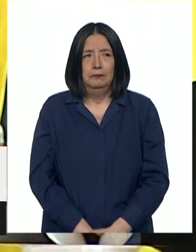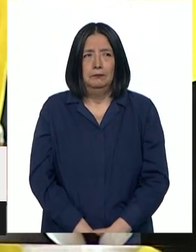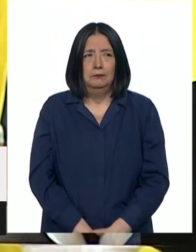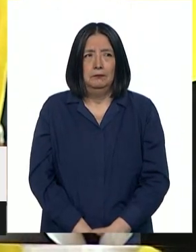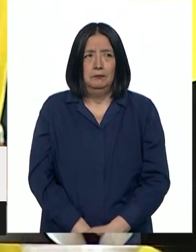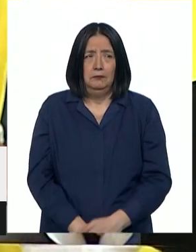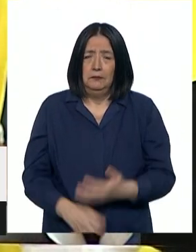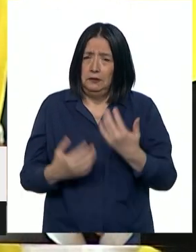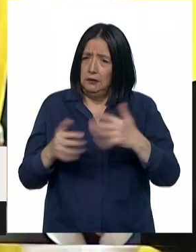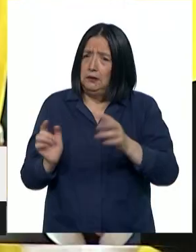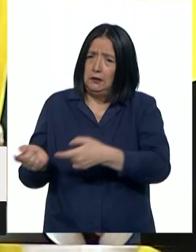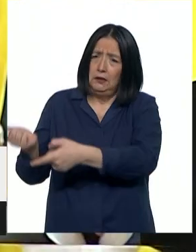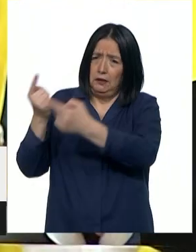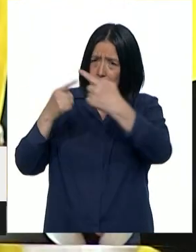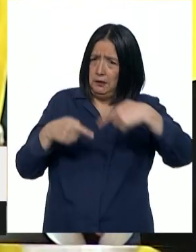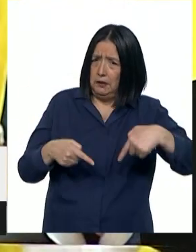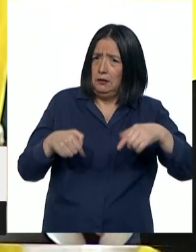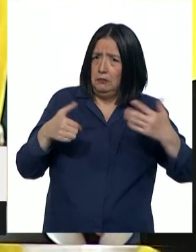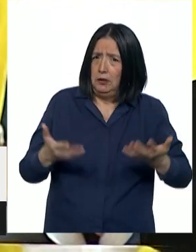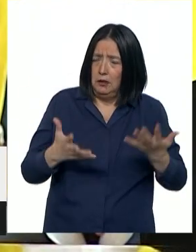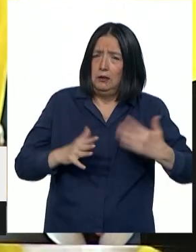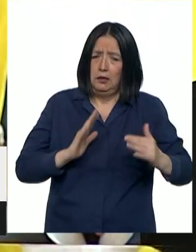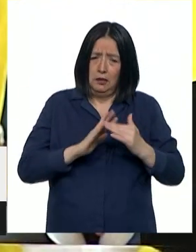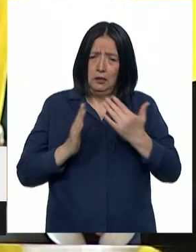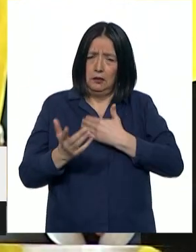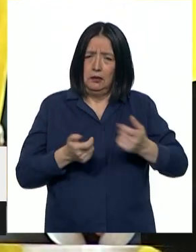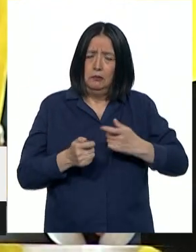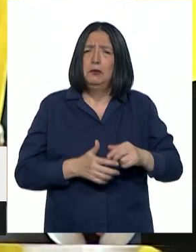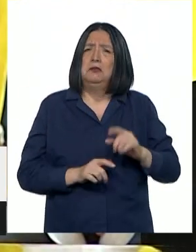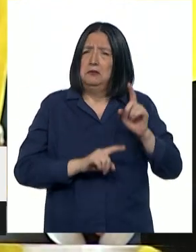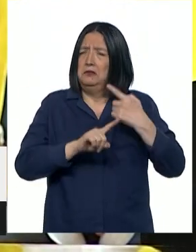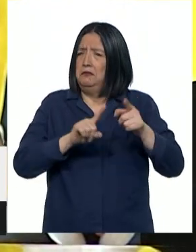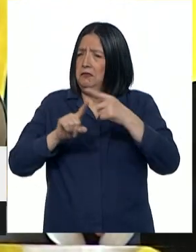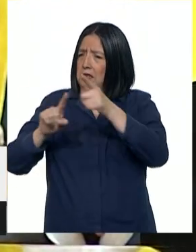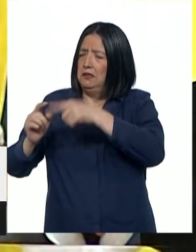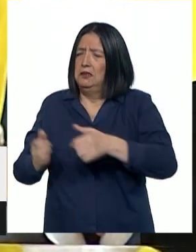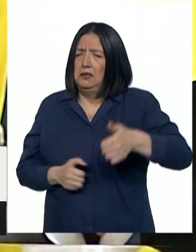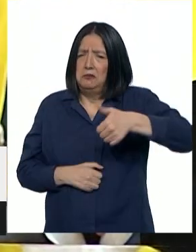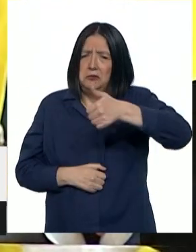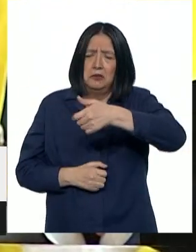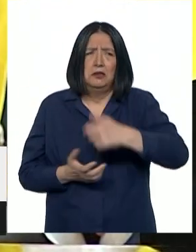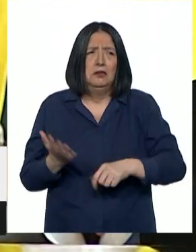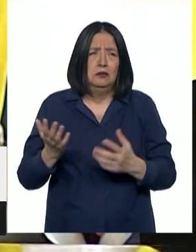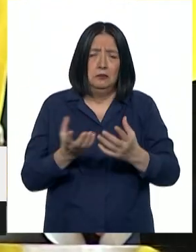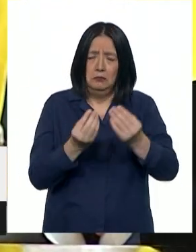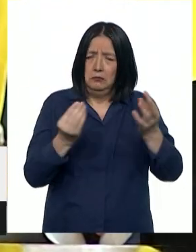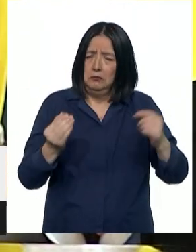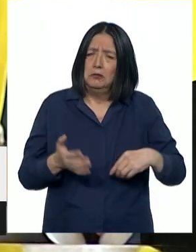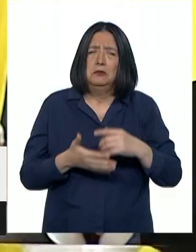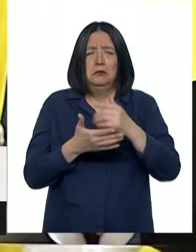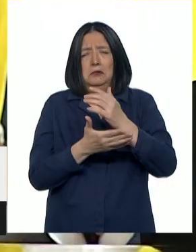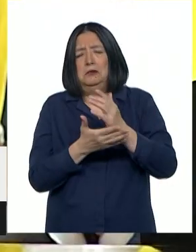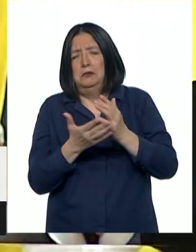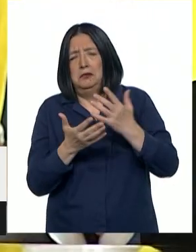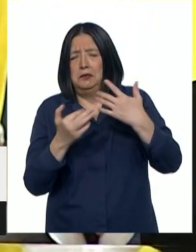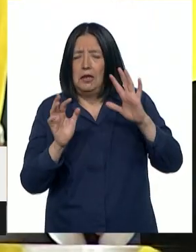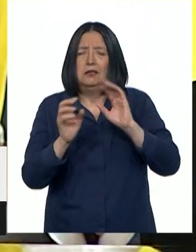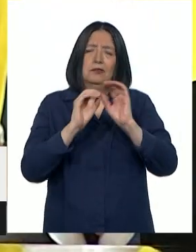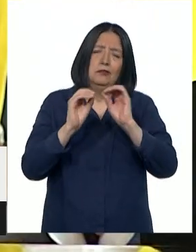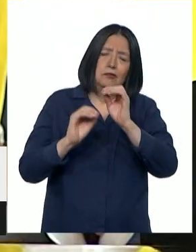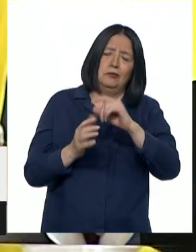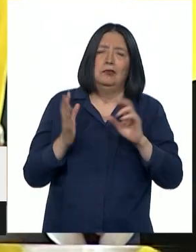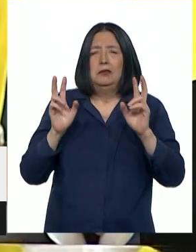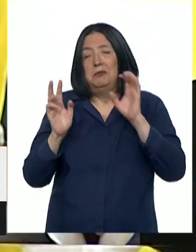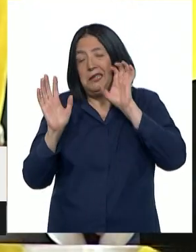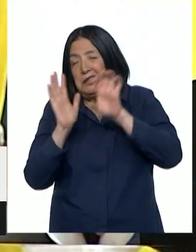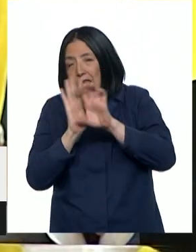Acá ya vinieron varias autoridades y muchos de ellos parcialmente ya se ha resuelto el tema,